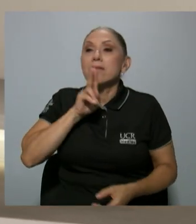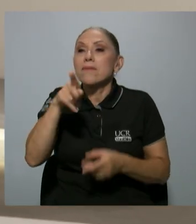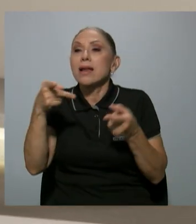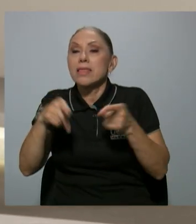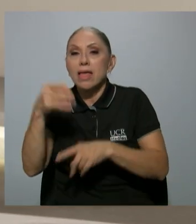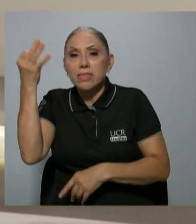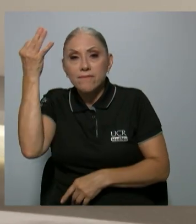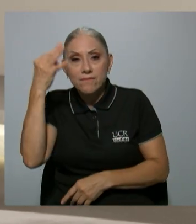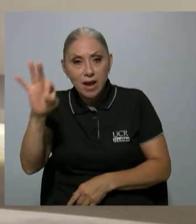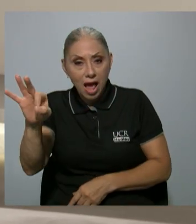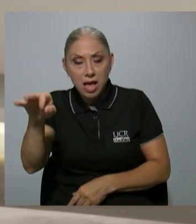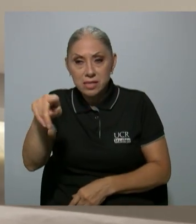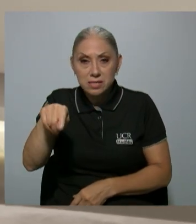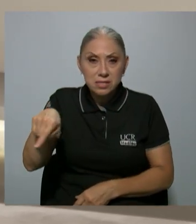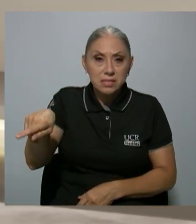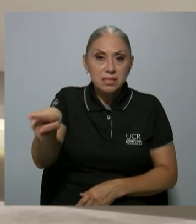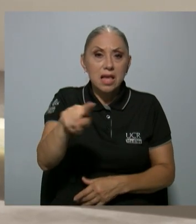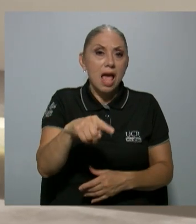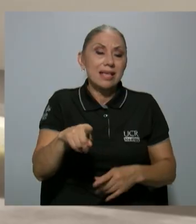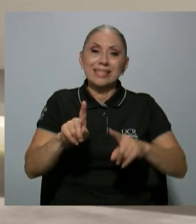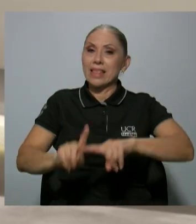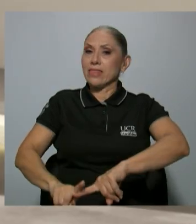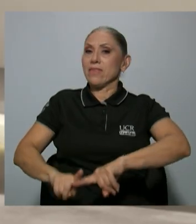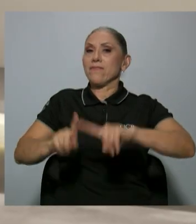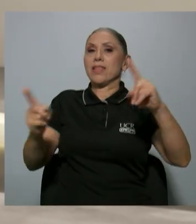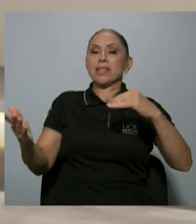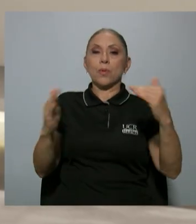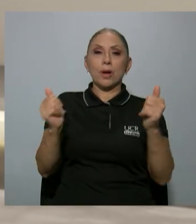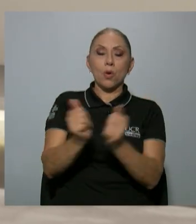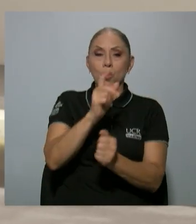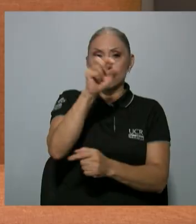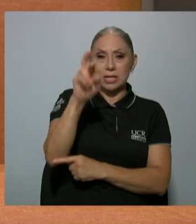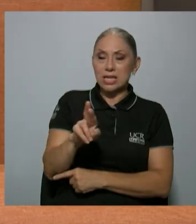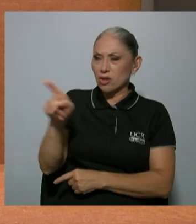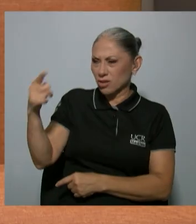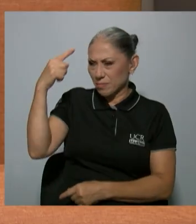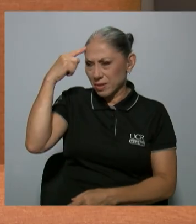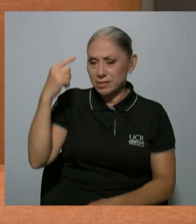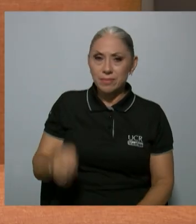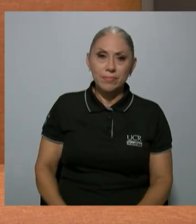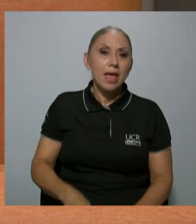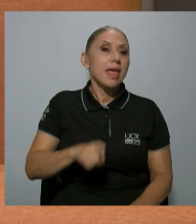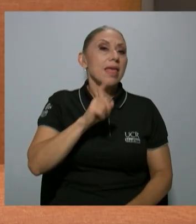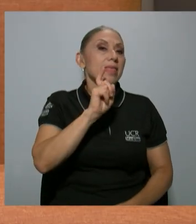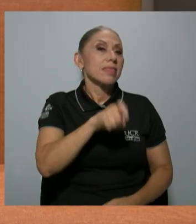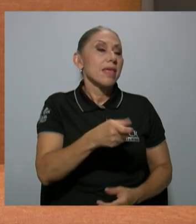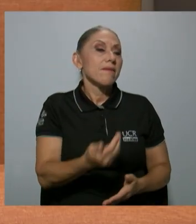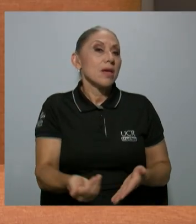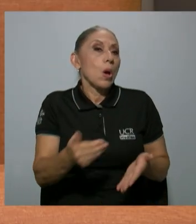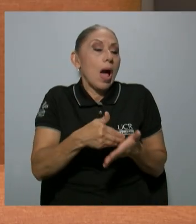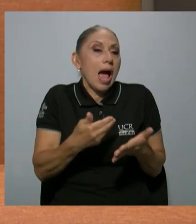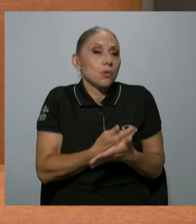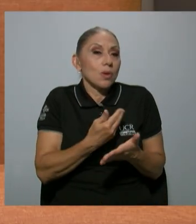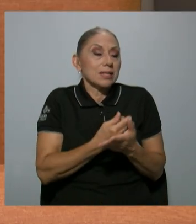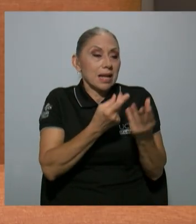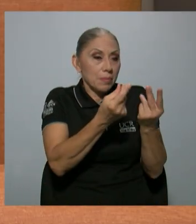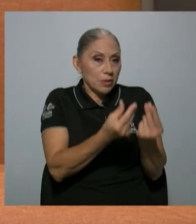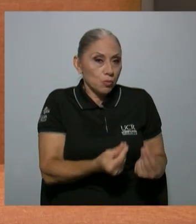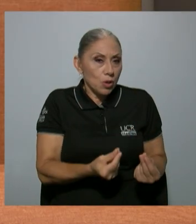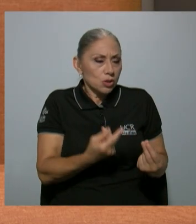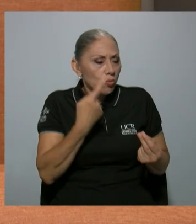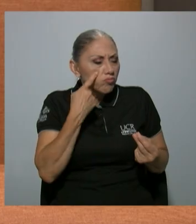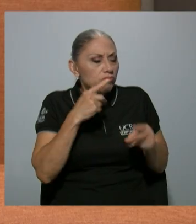se está valorando, es muy diferente a la de Costa Rica. ¿Usted qué piensa sobre eso? Que hay que revisar el presupuesto y cómo se está utilizando. Yo creo